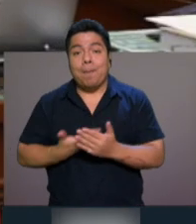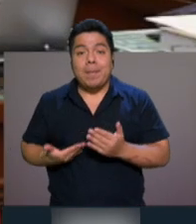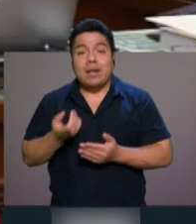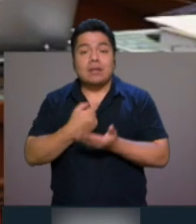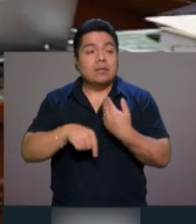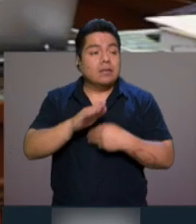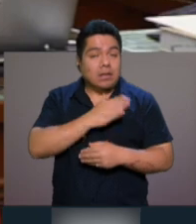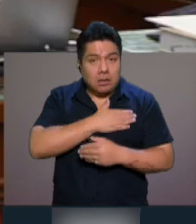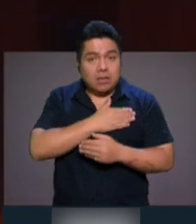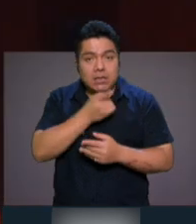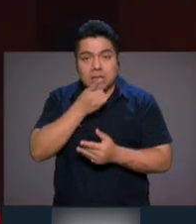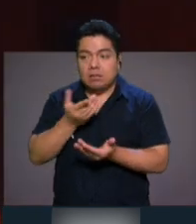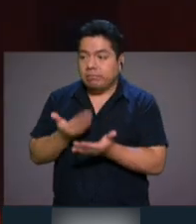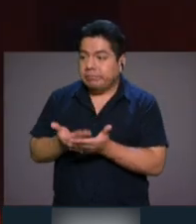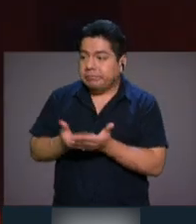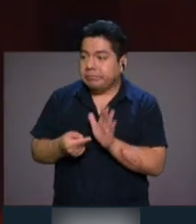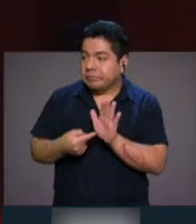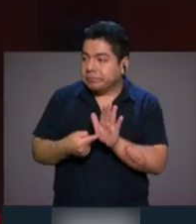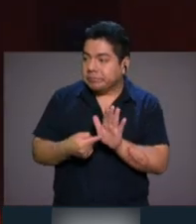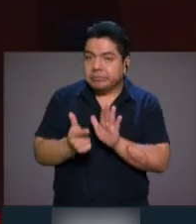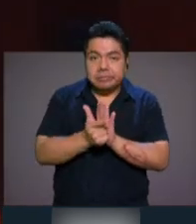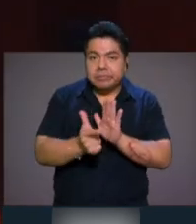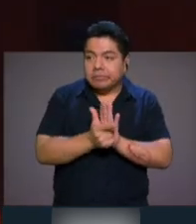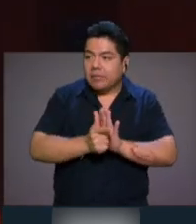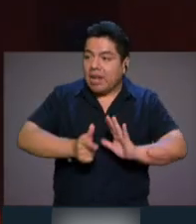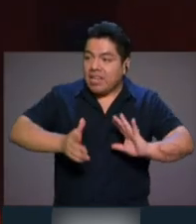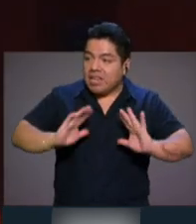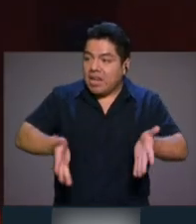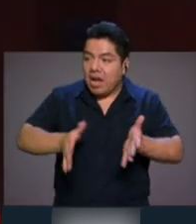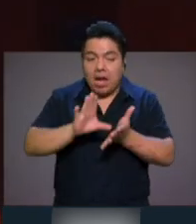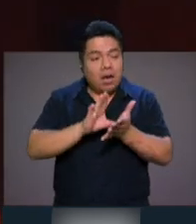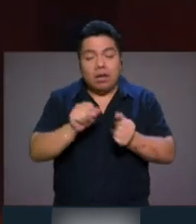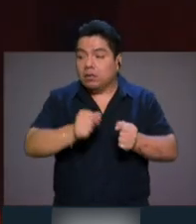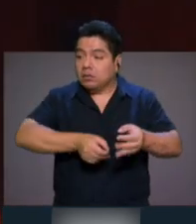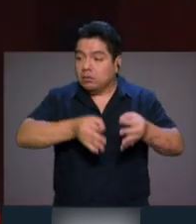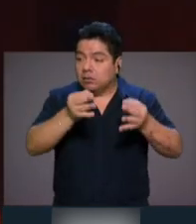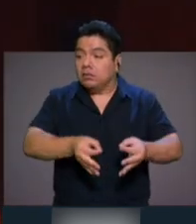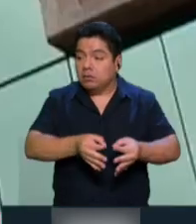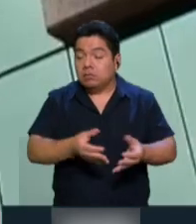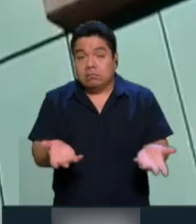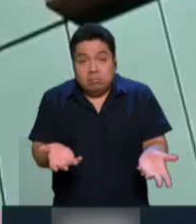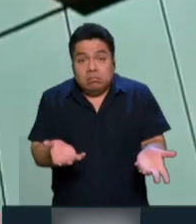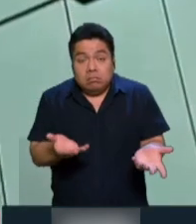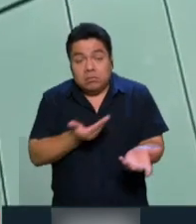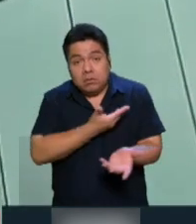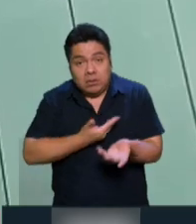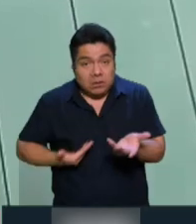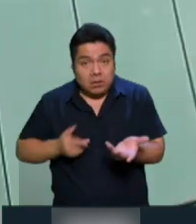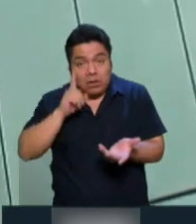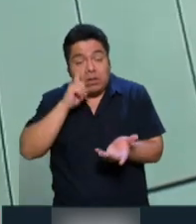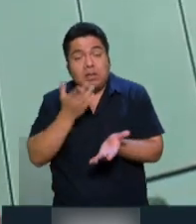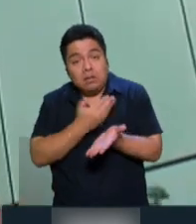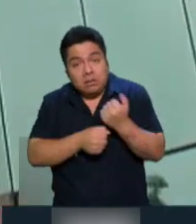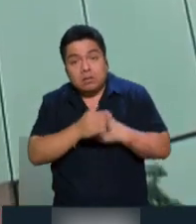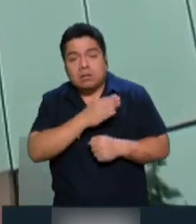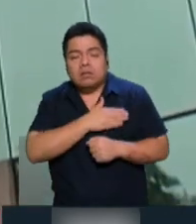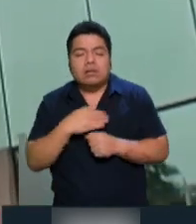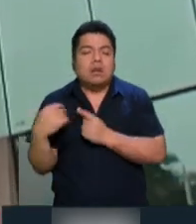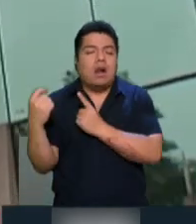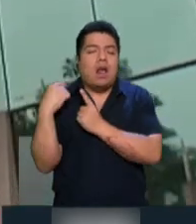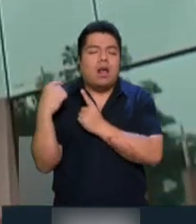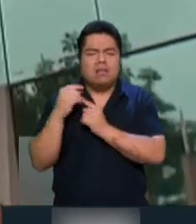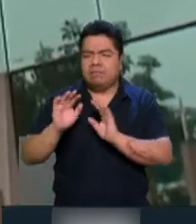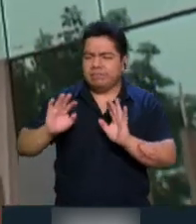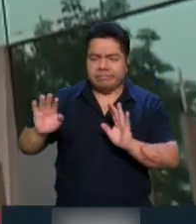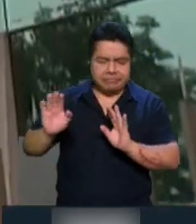fundamentos legales para frenar una reforma que ya fue declarada constitucional. En este sentido, la mandataria federal aclaró que no caerá en provocaciones